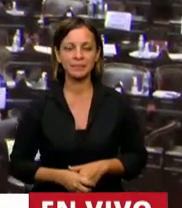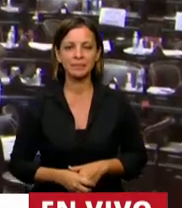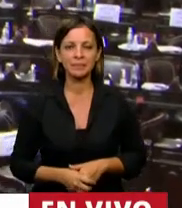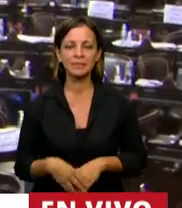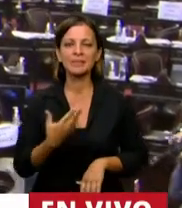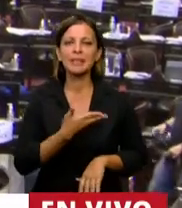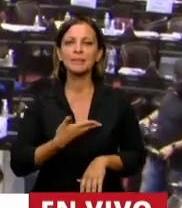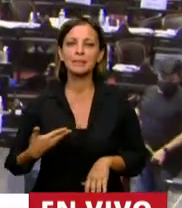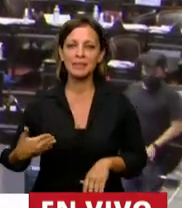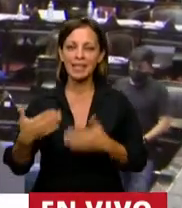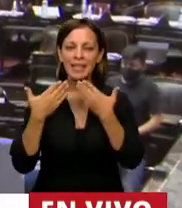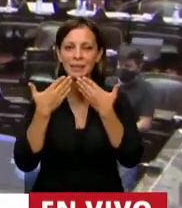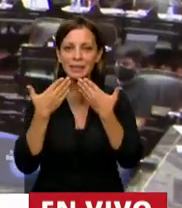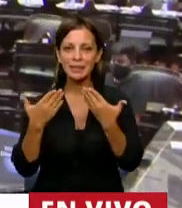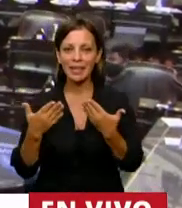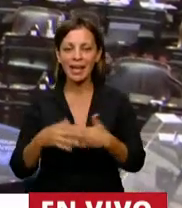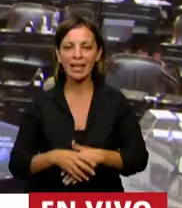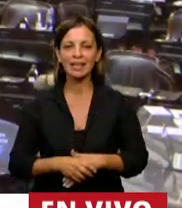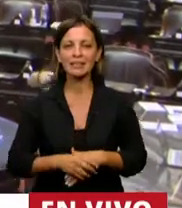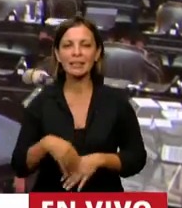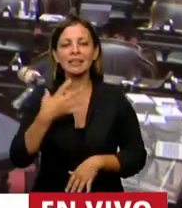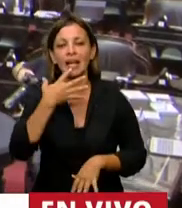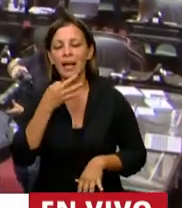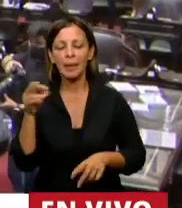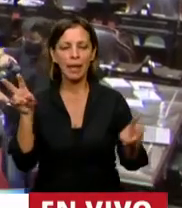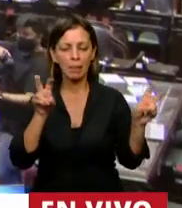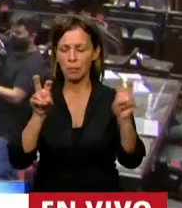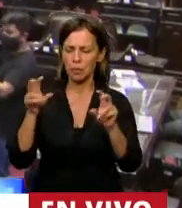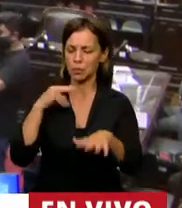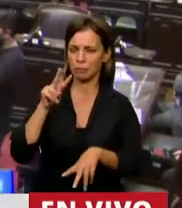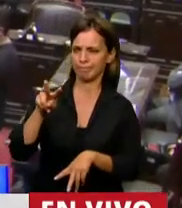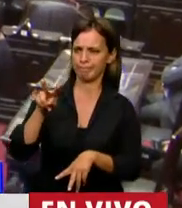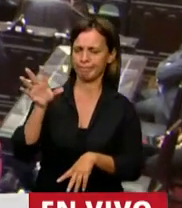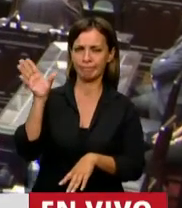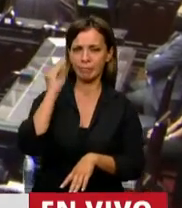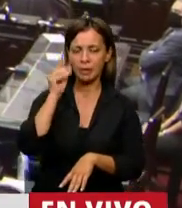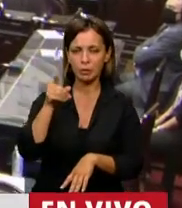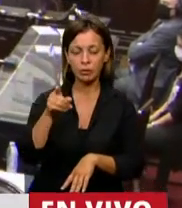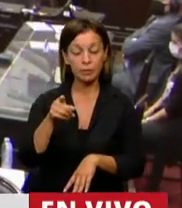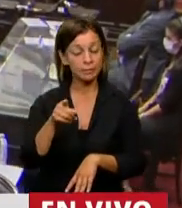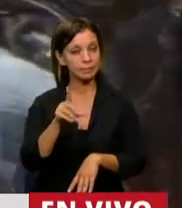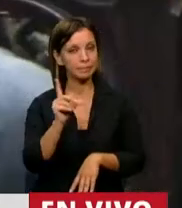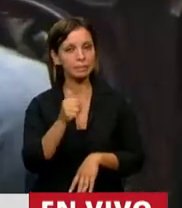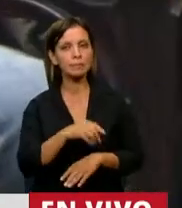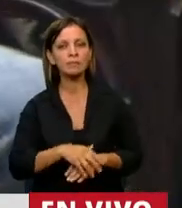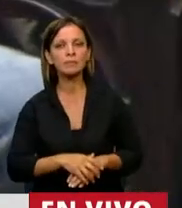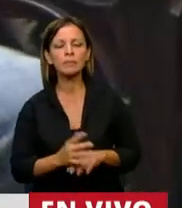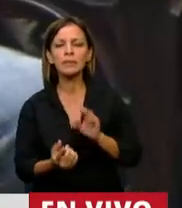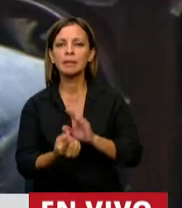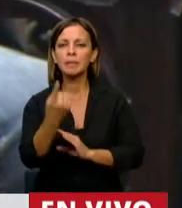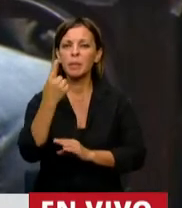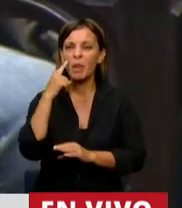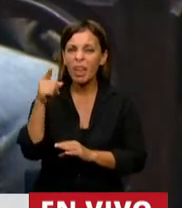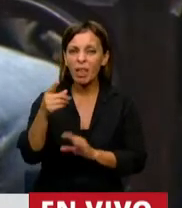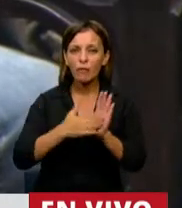Presidente, muchas gracias. La verdad que me sacó un poco de eje lo que acabo de escuchar. Primero porque se fundamentan